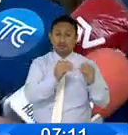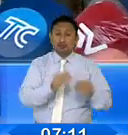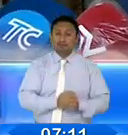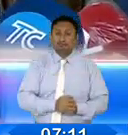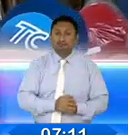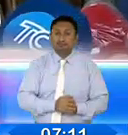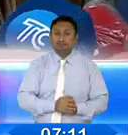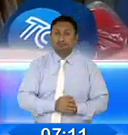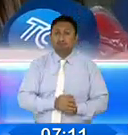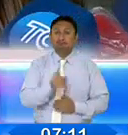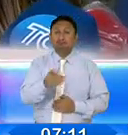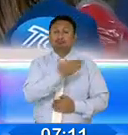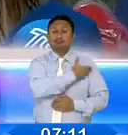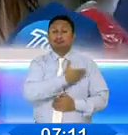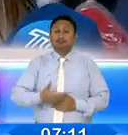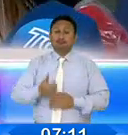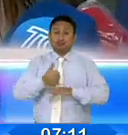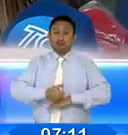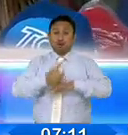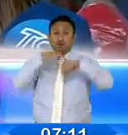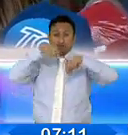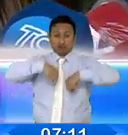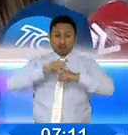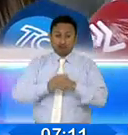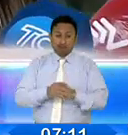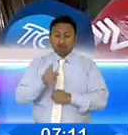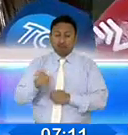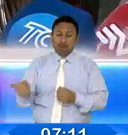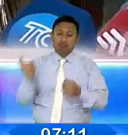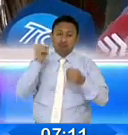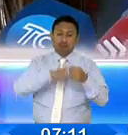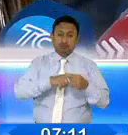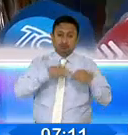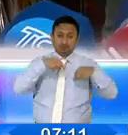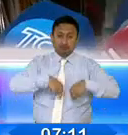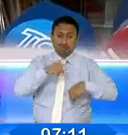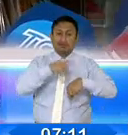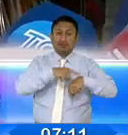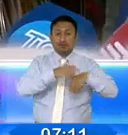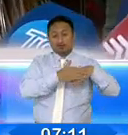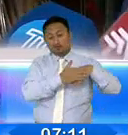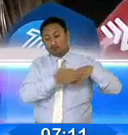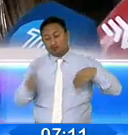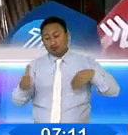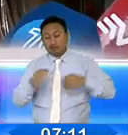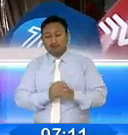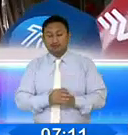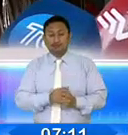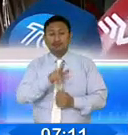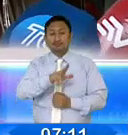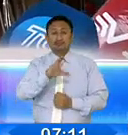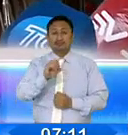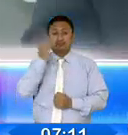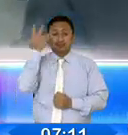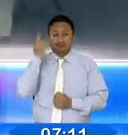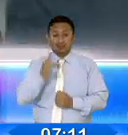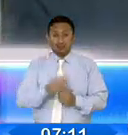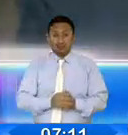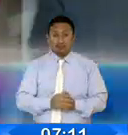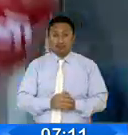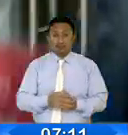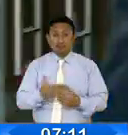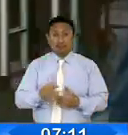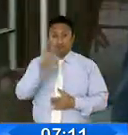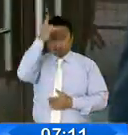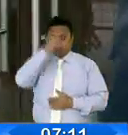Provincial ha ordenado la vinculación, se amplía el término o el plazo de la instrucción fiscal por 30 días. Resolución que fue rechazada